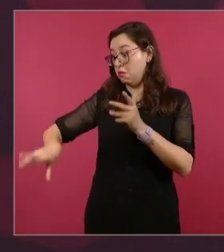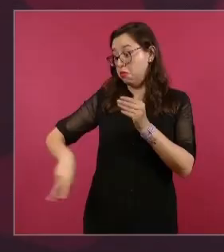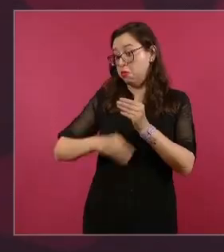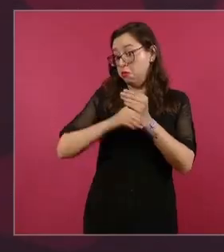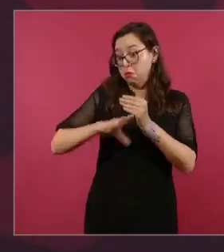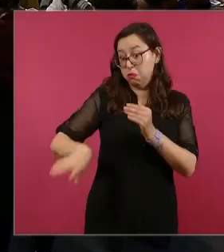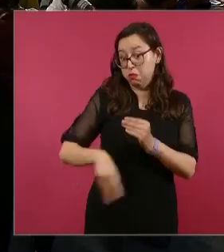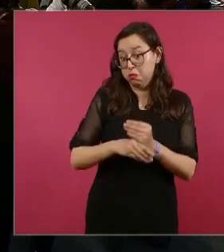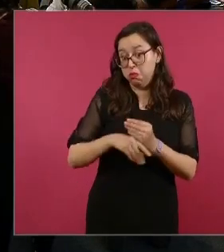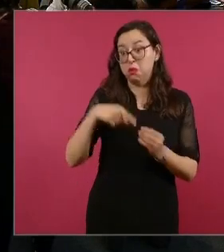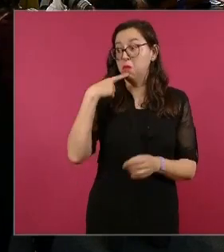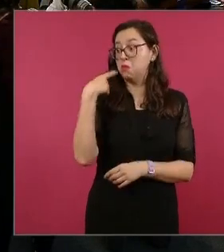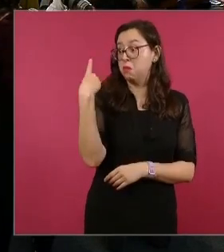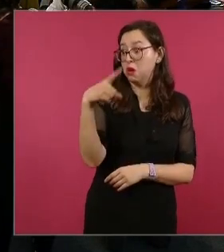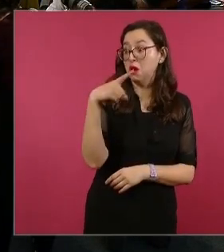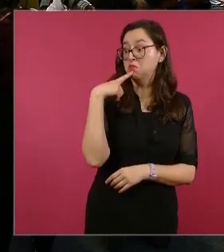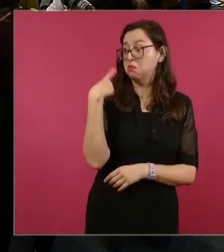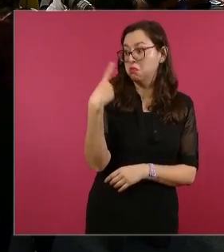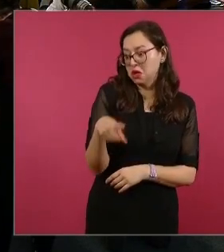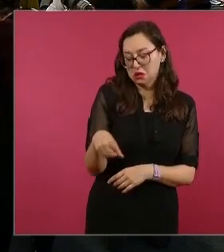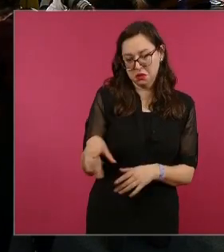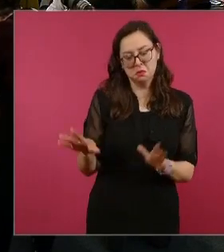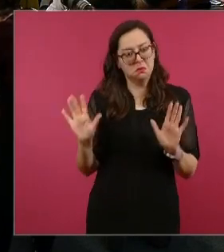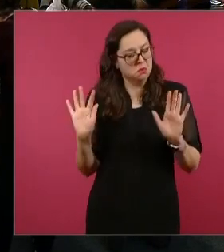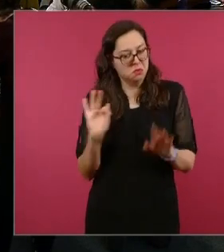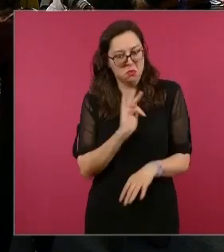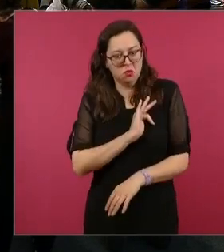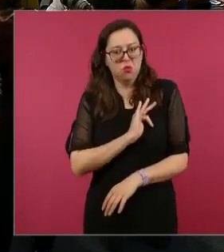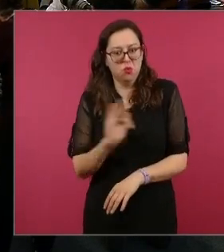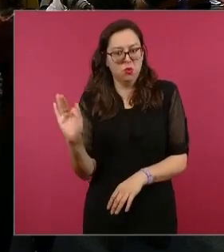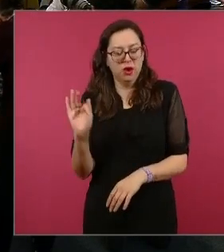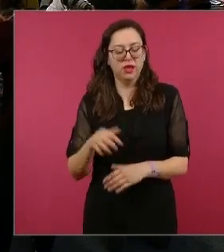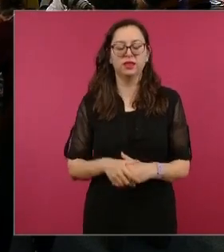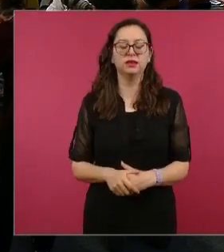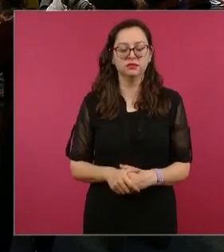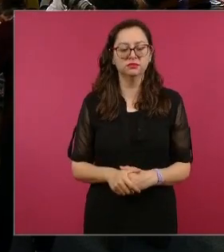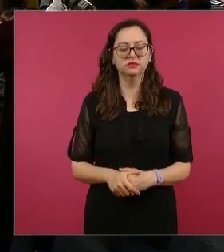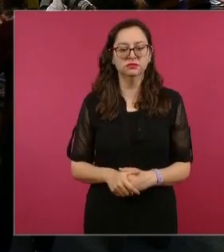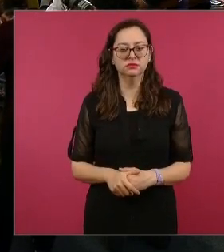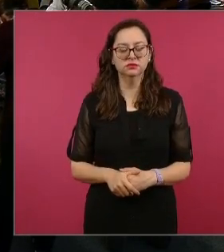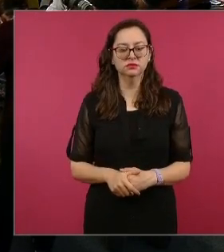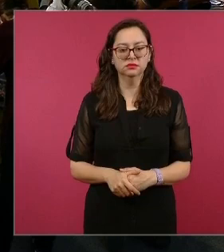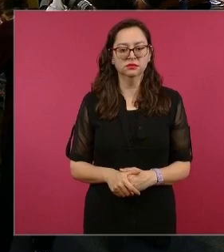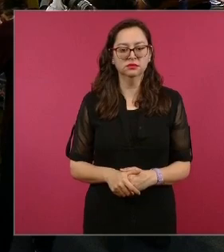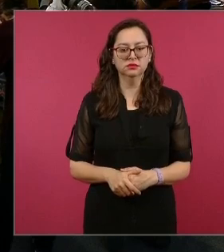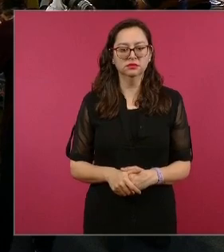denuncia que se presente en ese sentido, pues